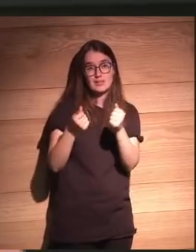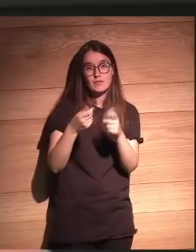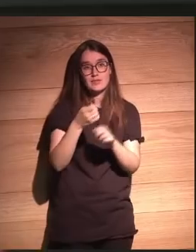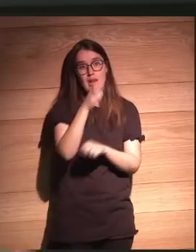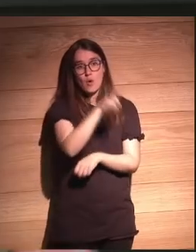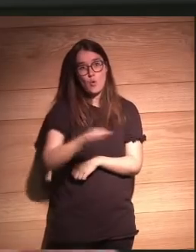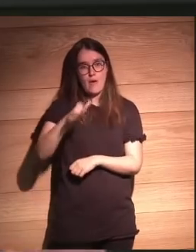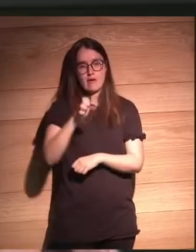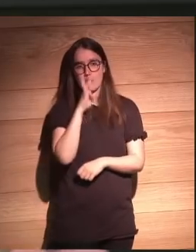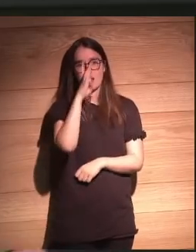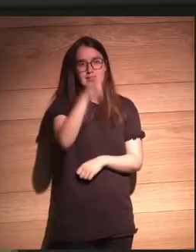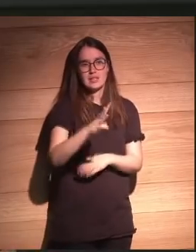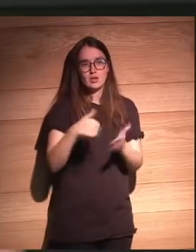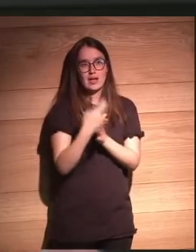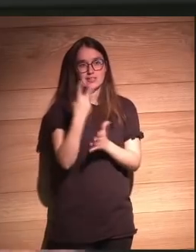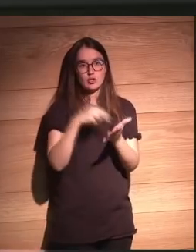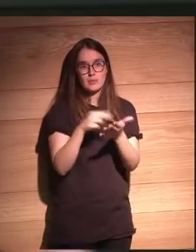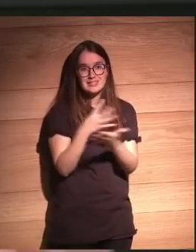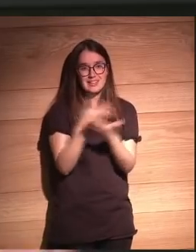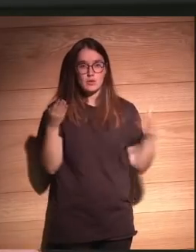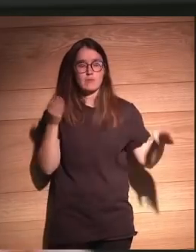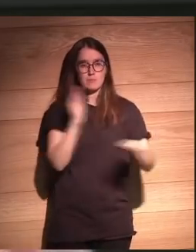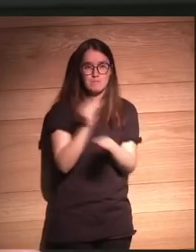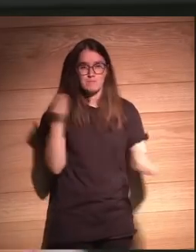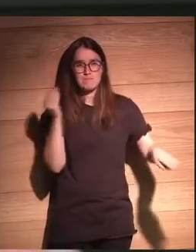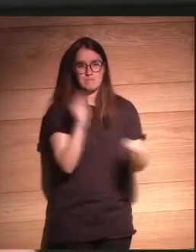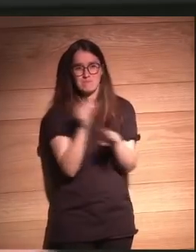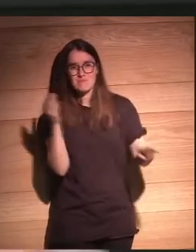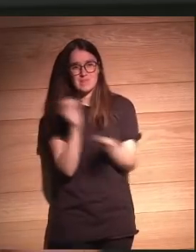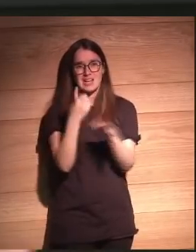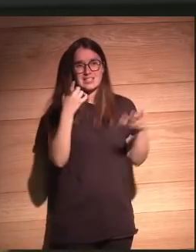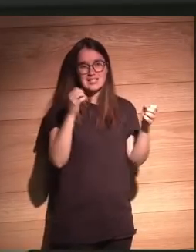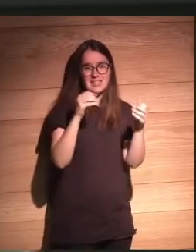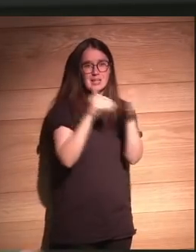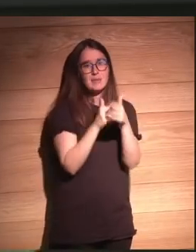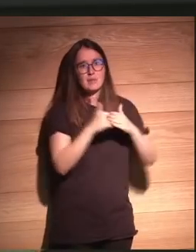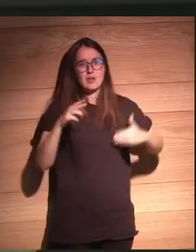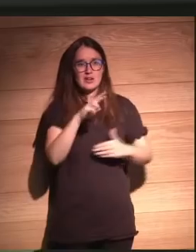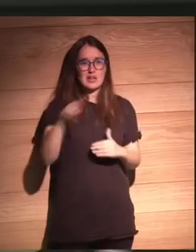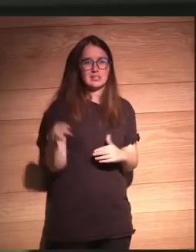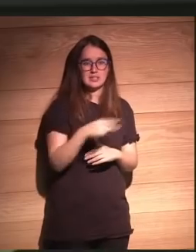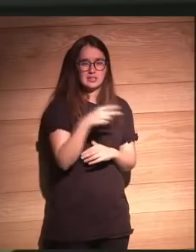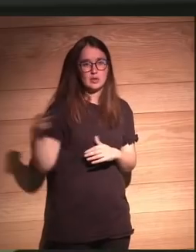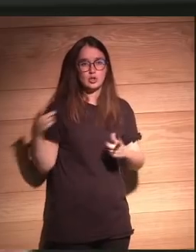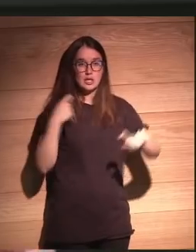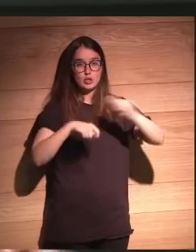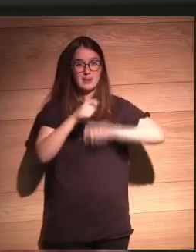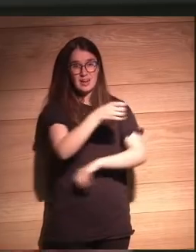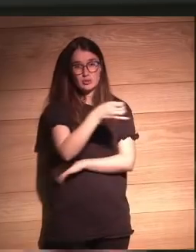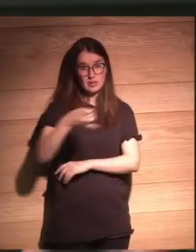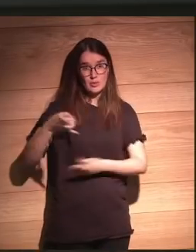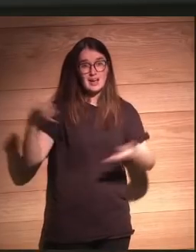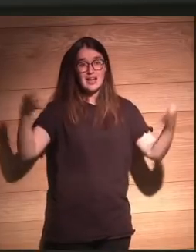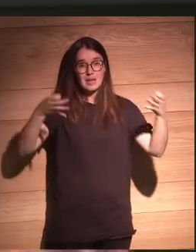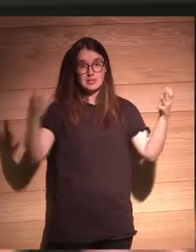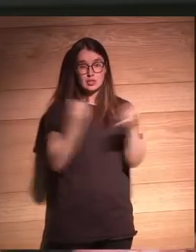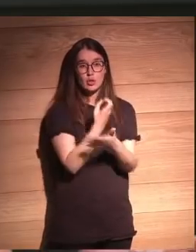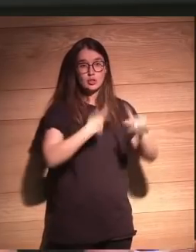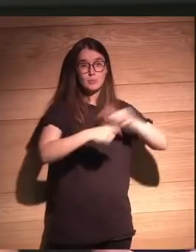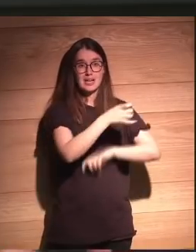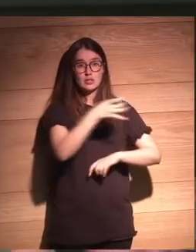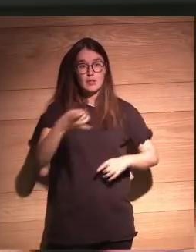cual llevan 3 años hasta el 2019 inyectando 60.000 millones de euros en los mercados de deuda, que hacen que todos esos mercados